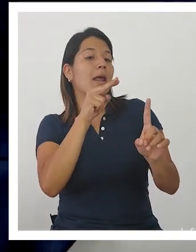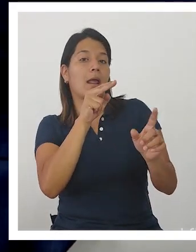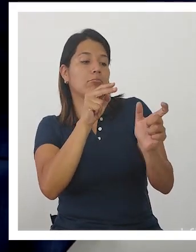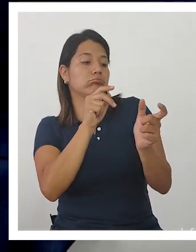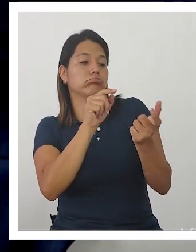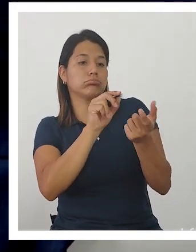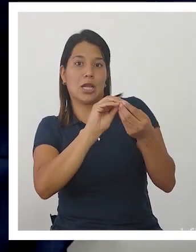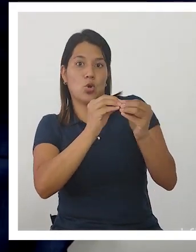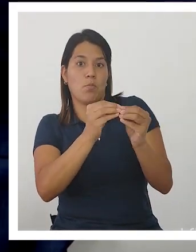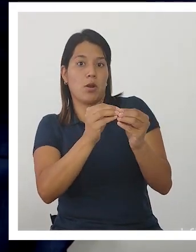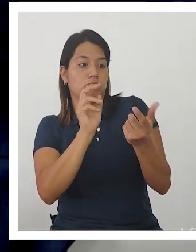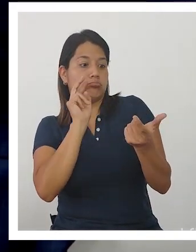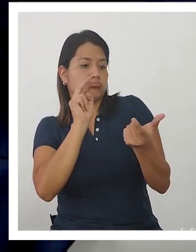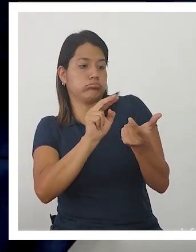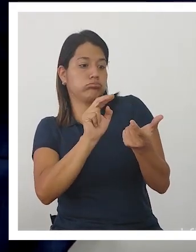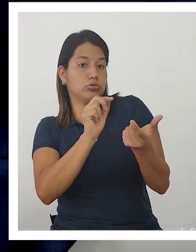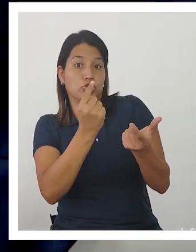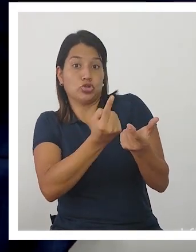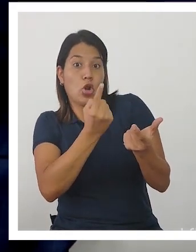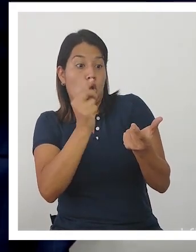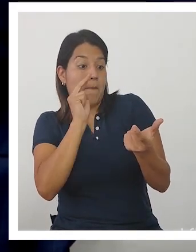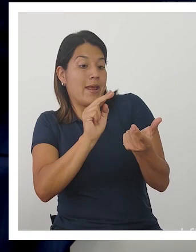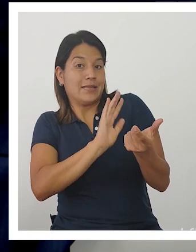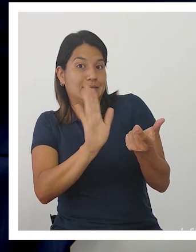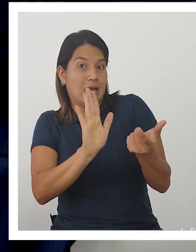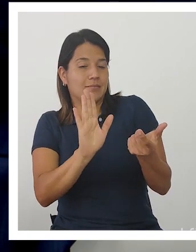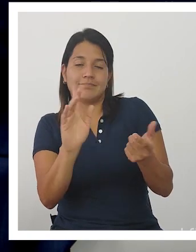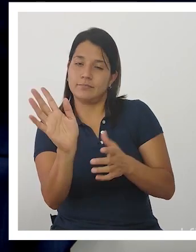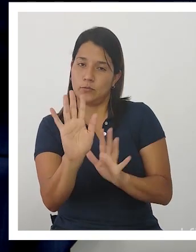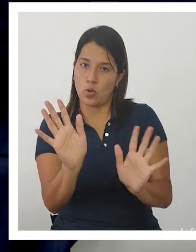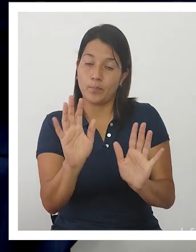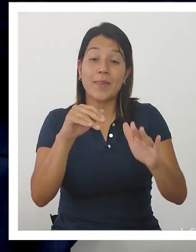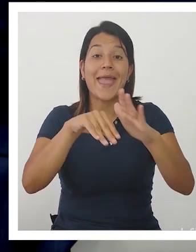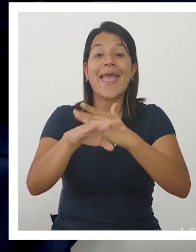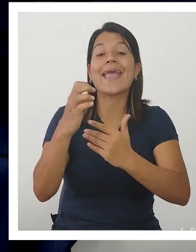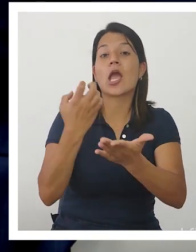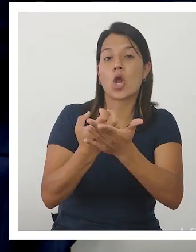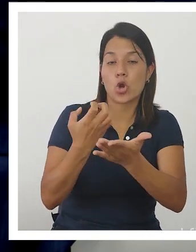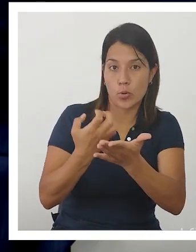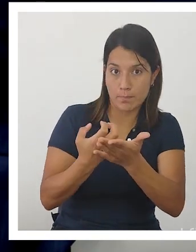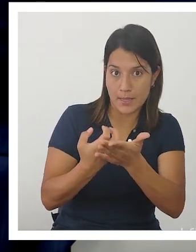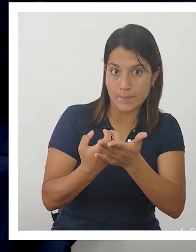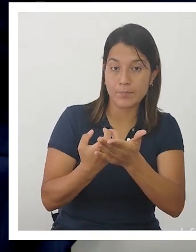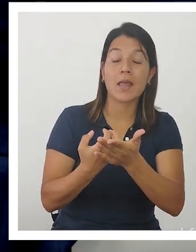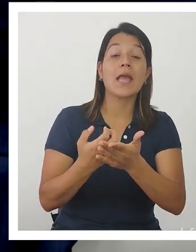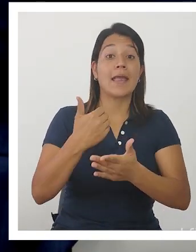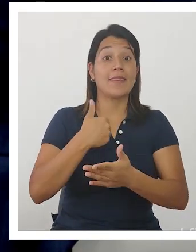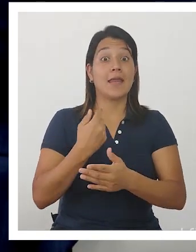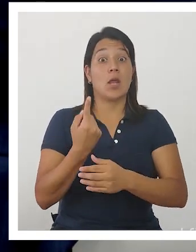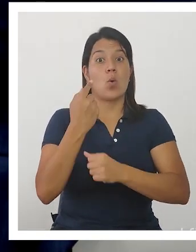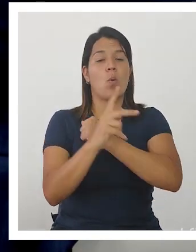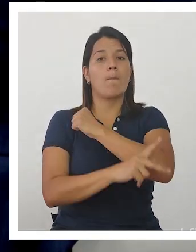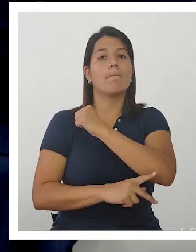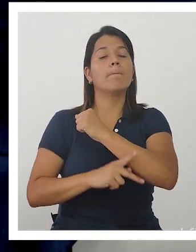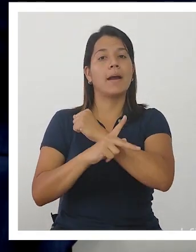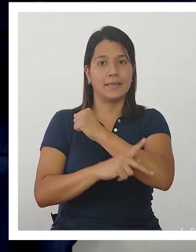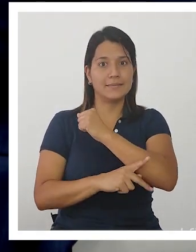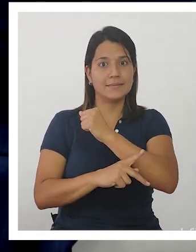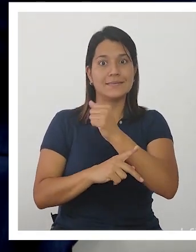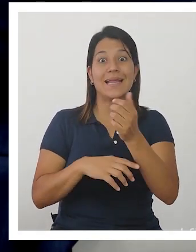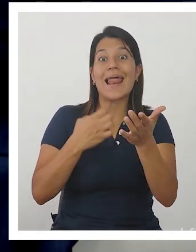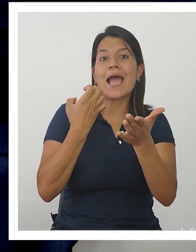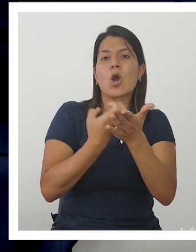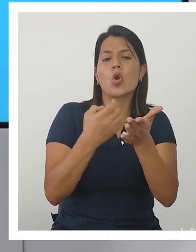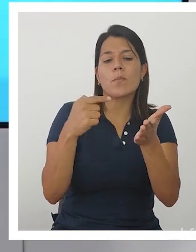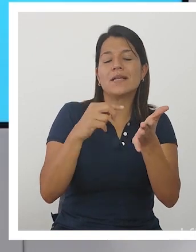economía, ¿verdad? Para que la gente nos vea y nos entienda, la economía de un país es un conjunto